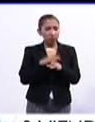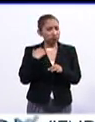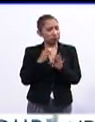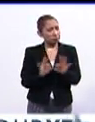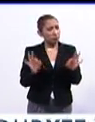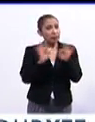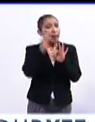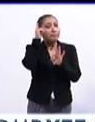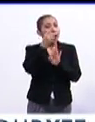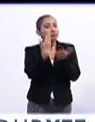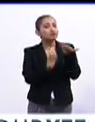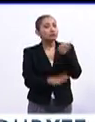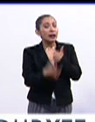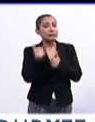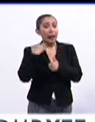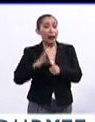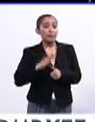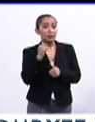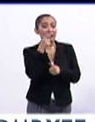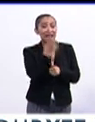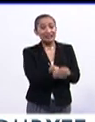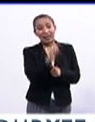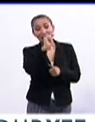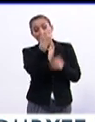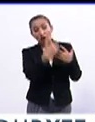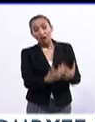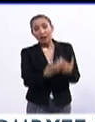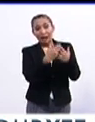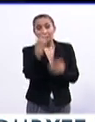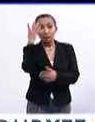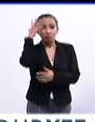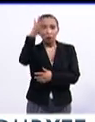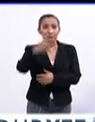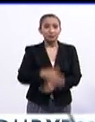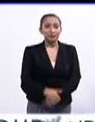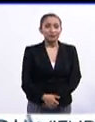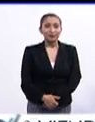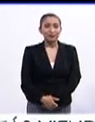determinante para el éxito y aprovechamiento de las tecnologías venideras